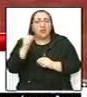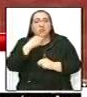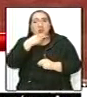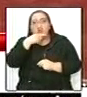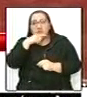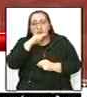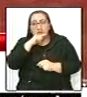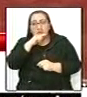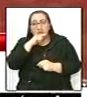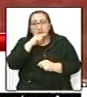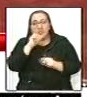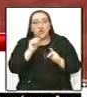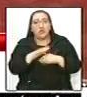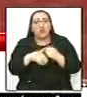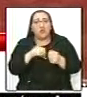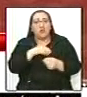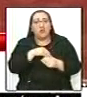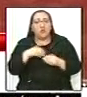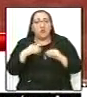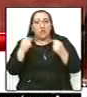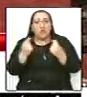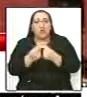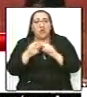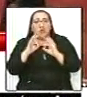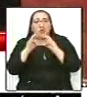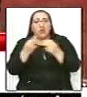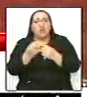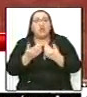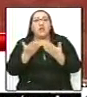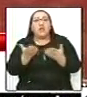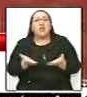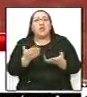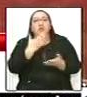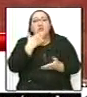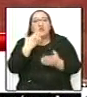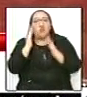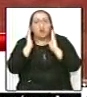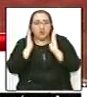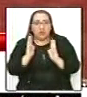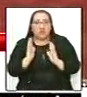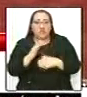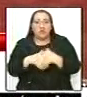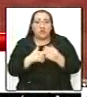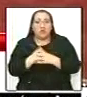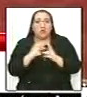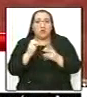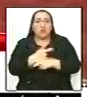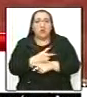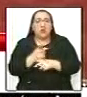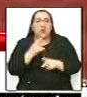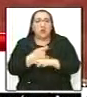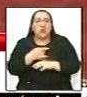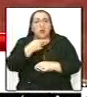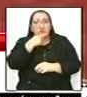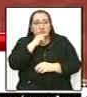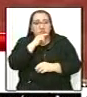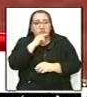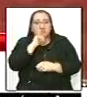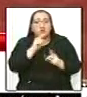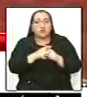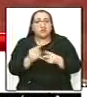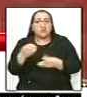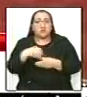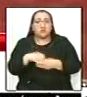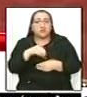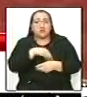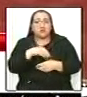mujeres y de los integrantes del grupo familiar, a fin de brindar una adecuada atención de los casos de violencia contra la mujer e integrantes del